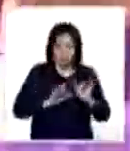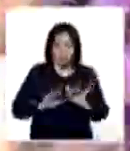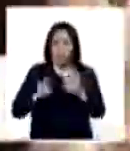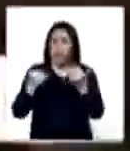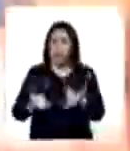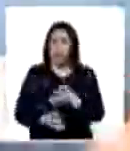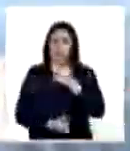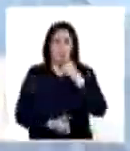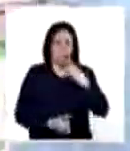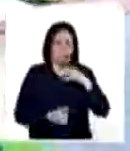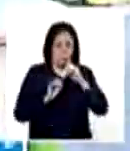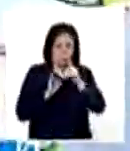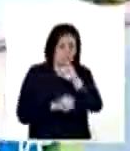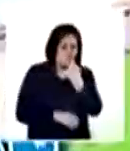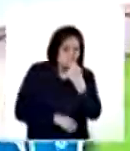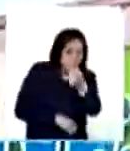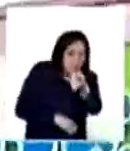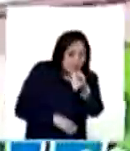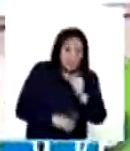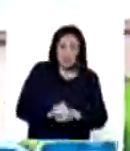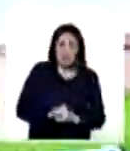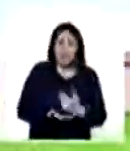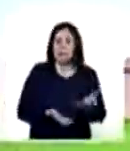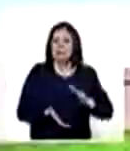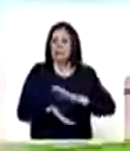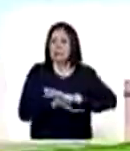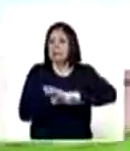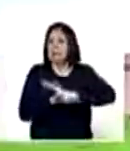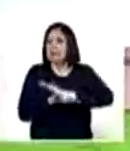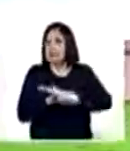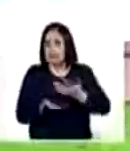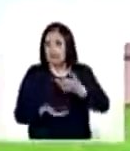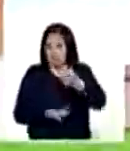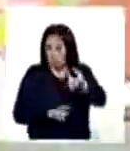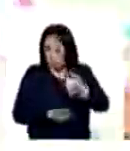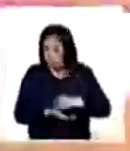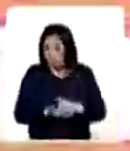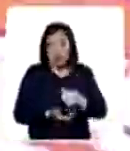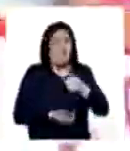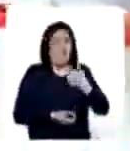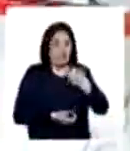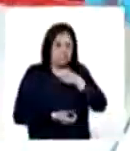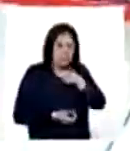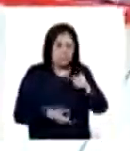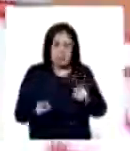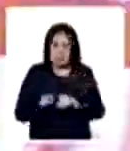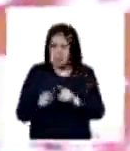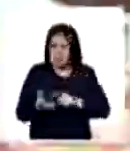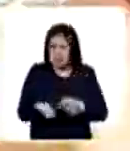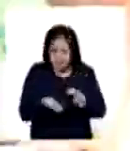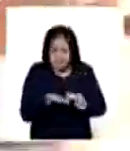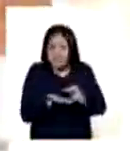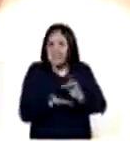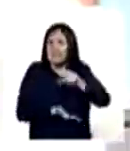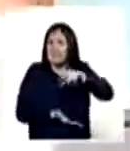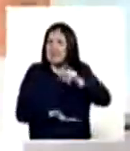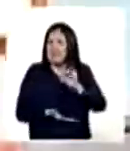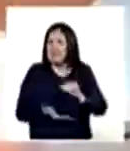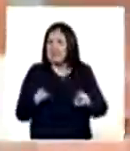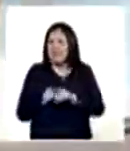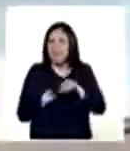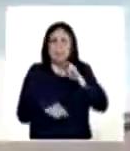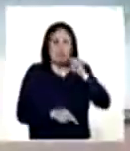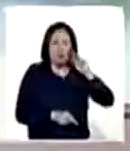feriado a Mistura. Y miren ustedes este queso helado, pero además que es de quinoa, es de maíz morado. ¿Cómo